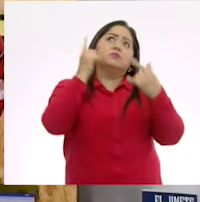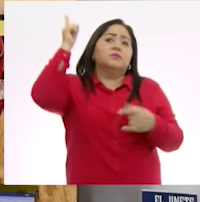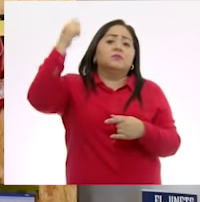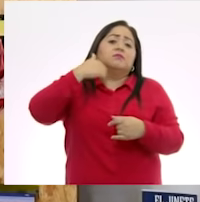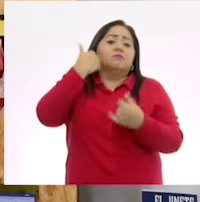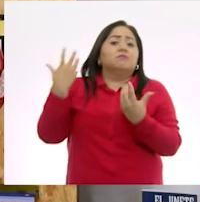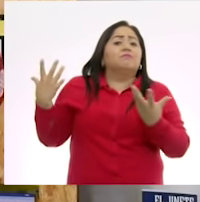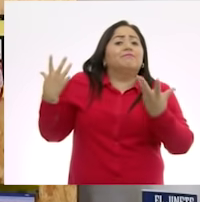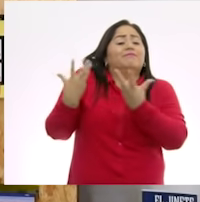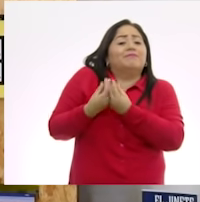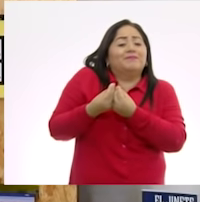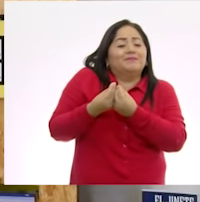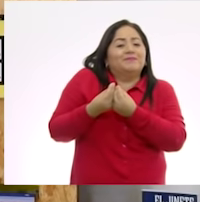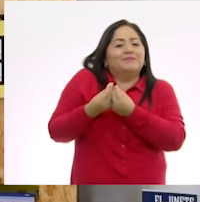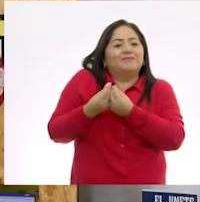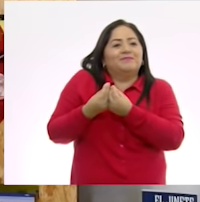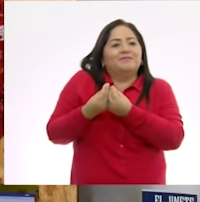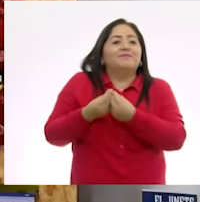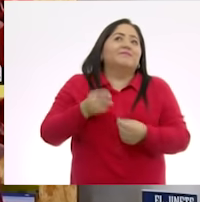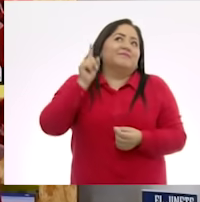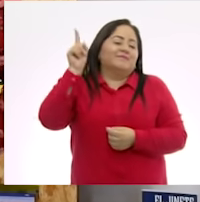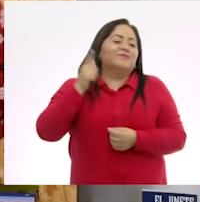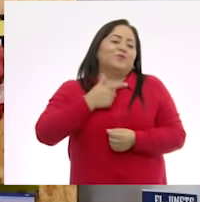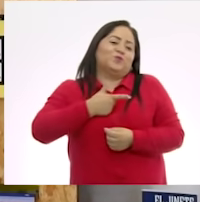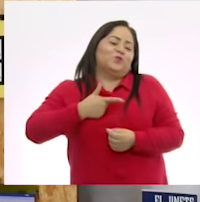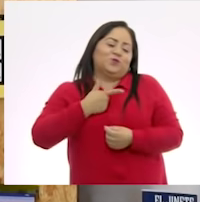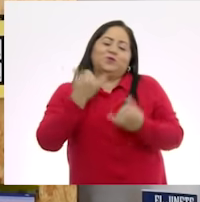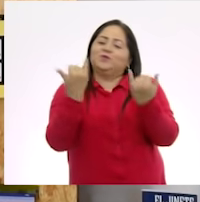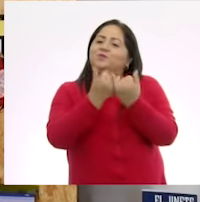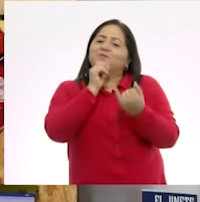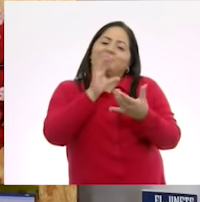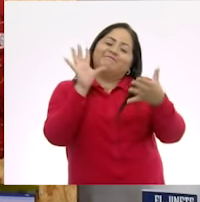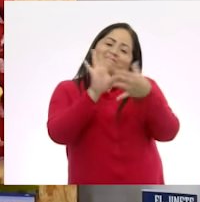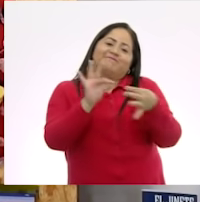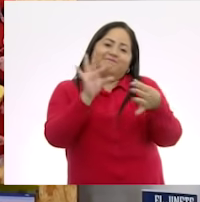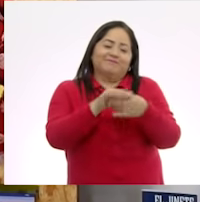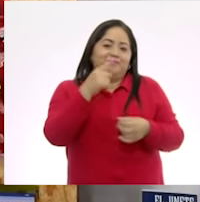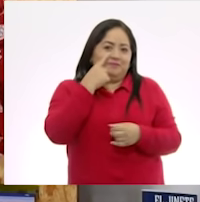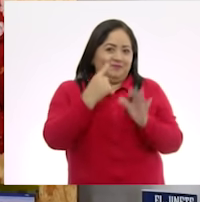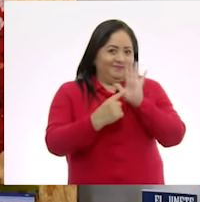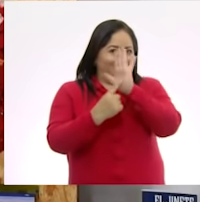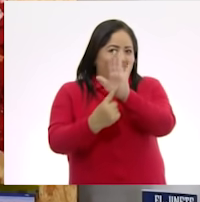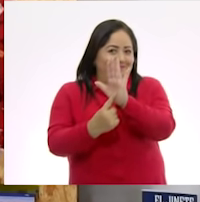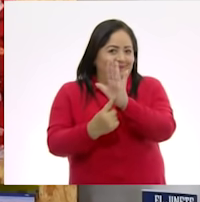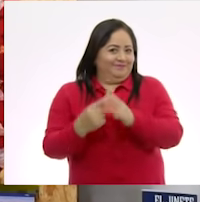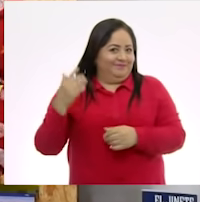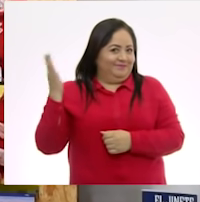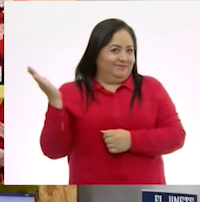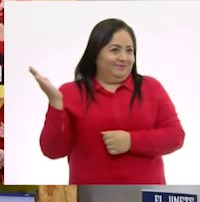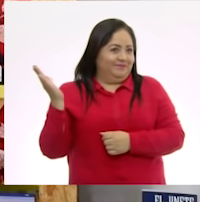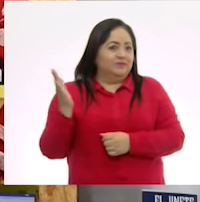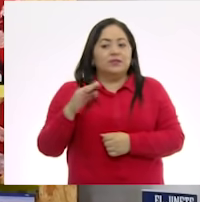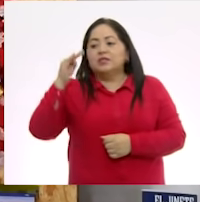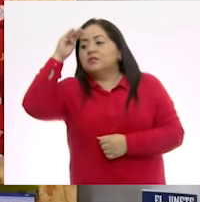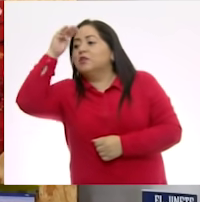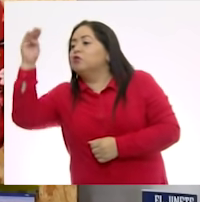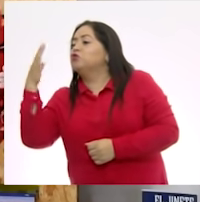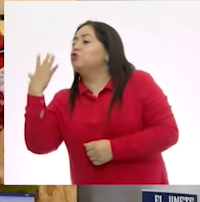venir conmigo. Es que él también le gusta contar cosas. Se los voy a presentar. Señor